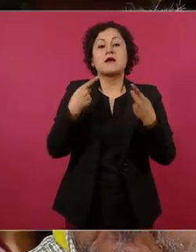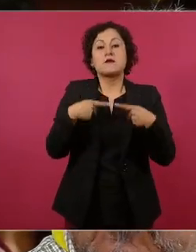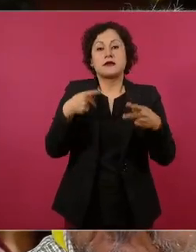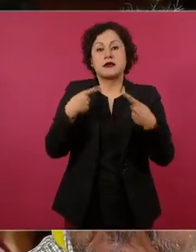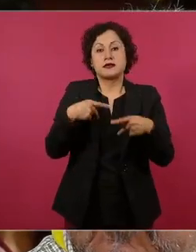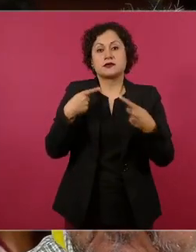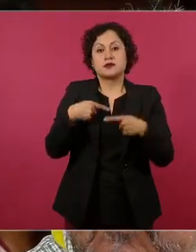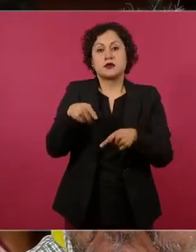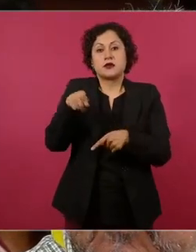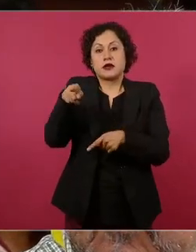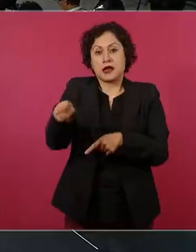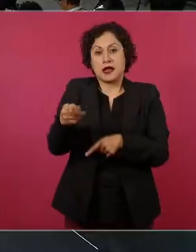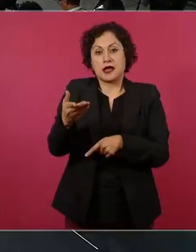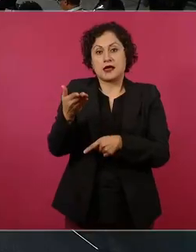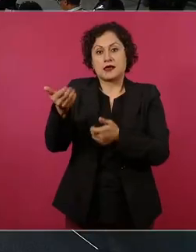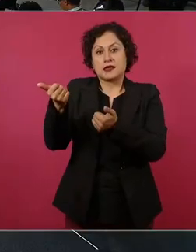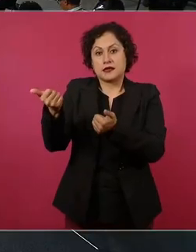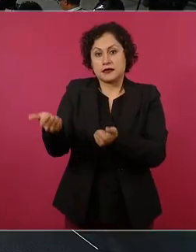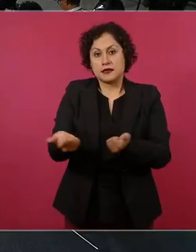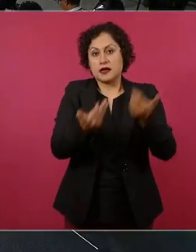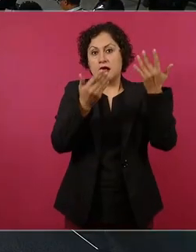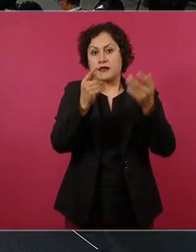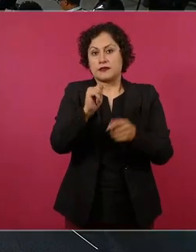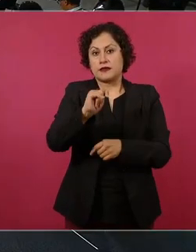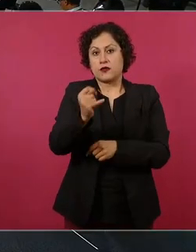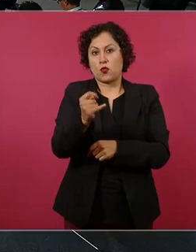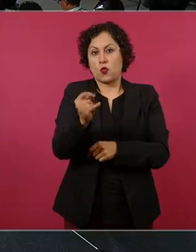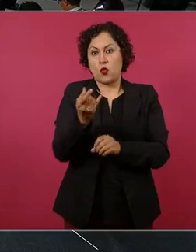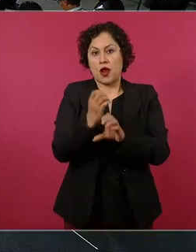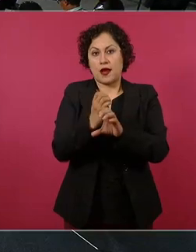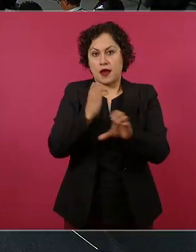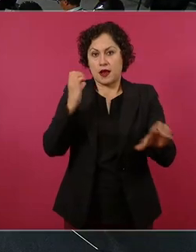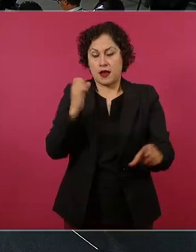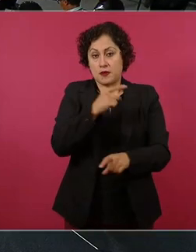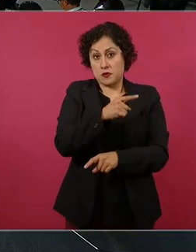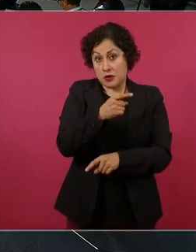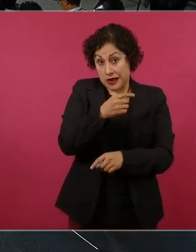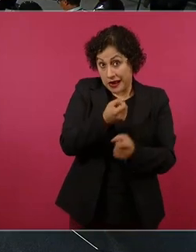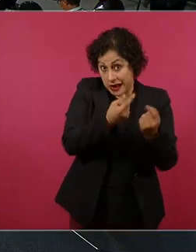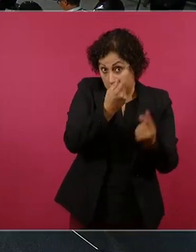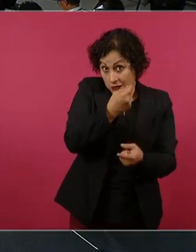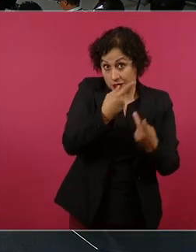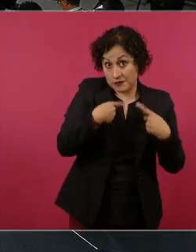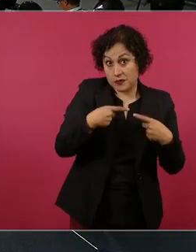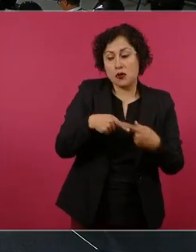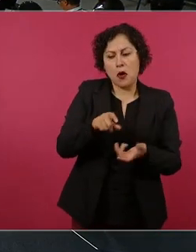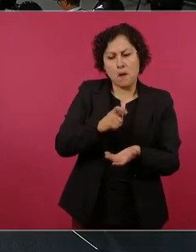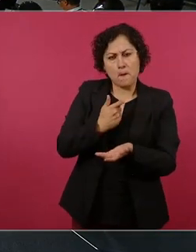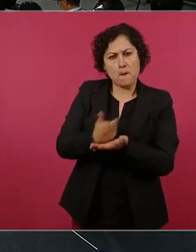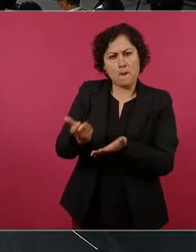desde Puerto San Felipe hacia Tijuana, y quienes le prometen dar una fuerte